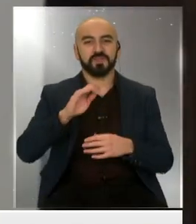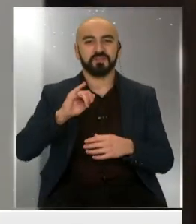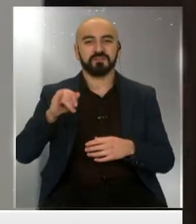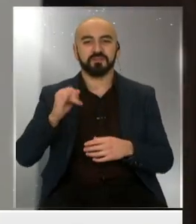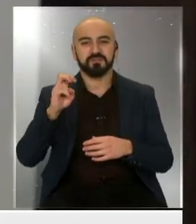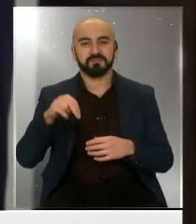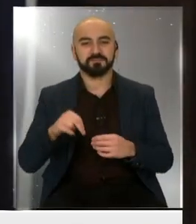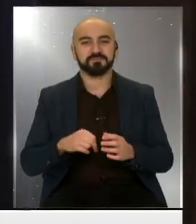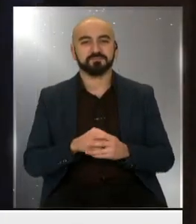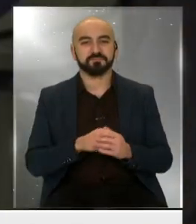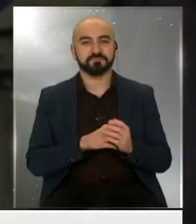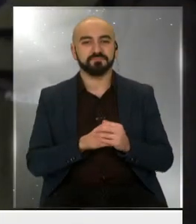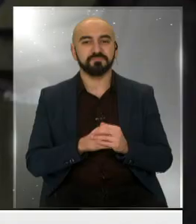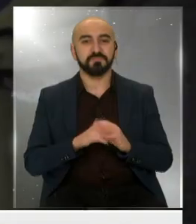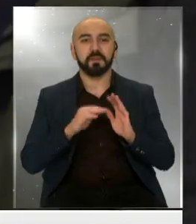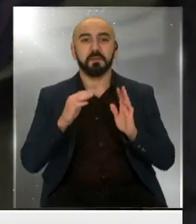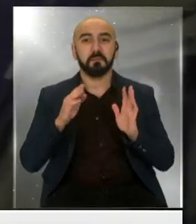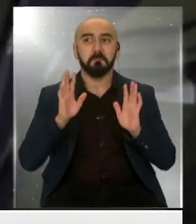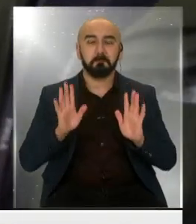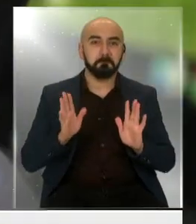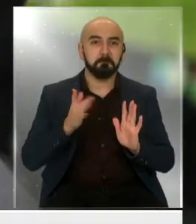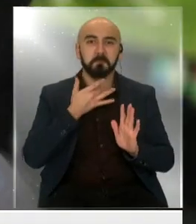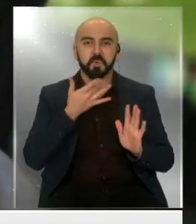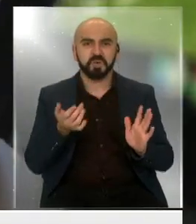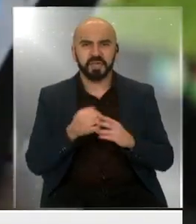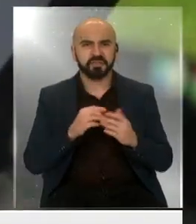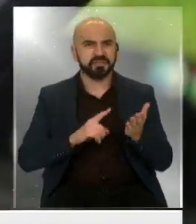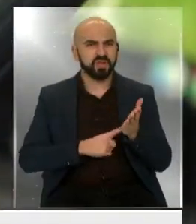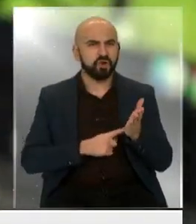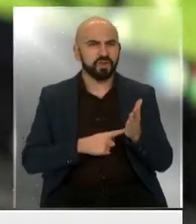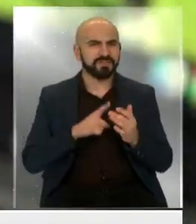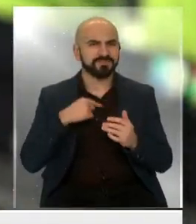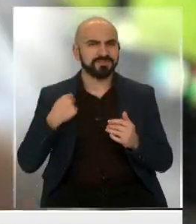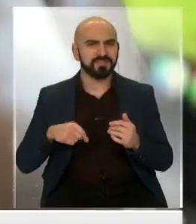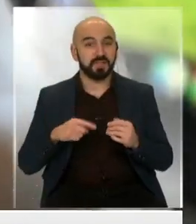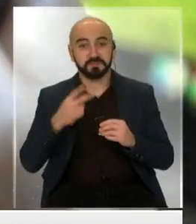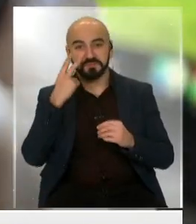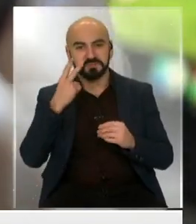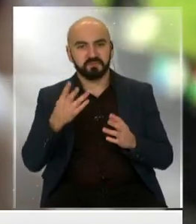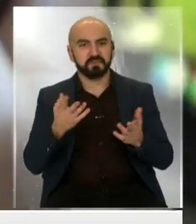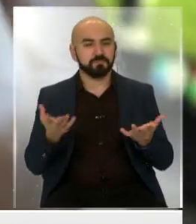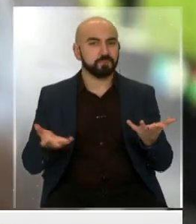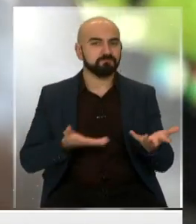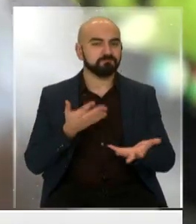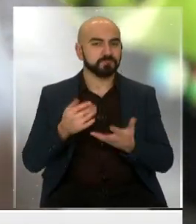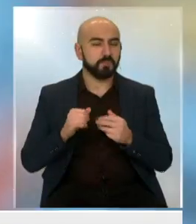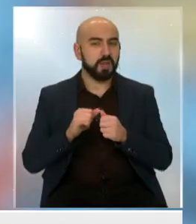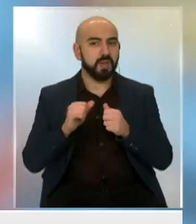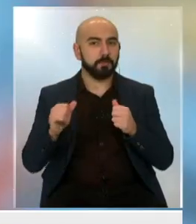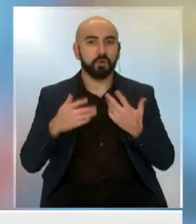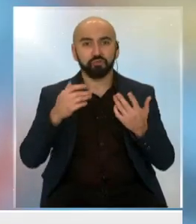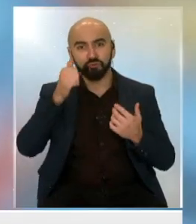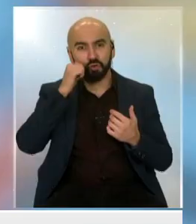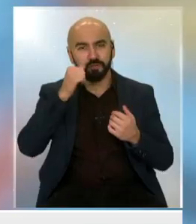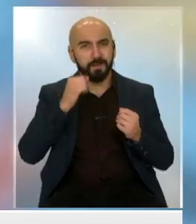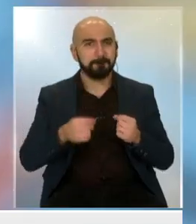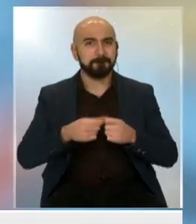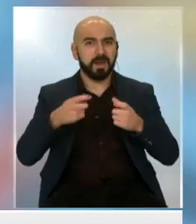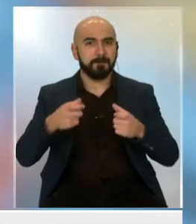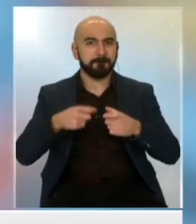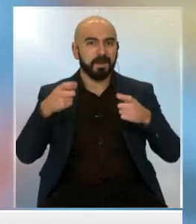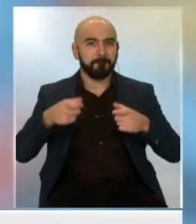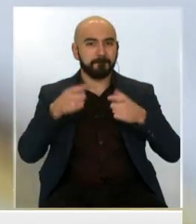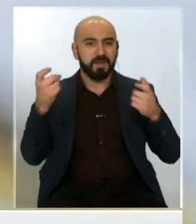Beijing. Pero, ¿por qué esta tecnología china de origen que pareciera tan lejana gana cada día más terreno en